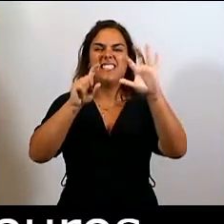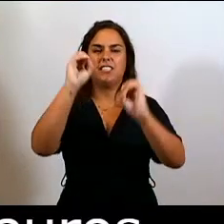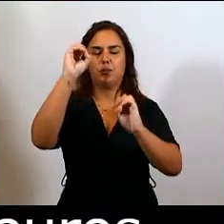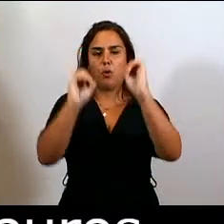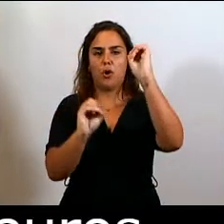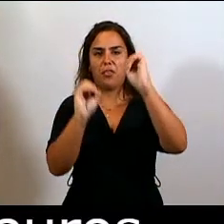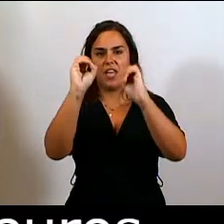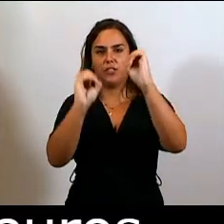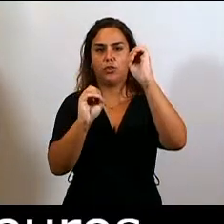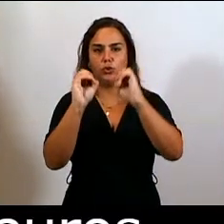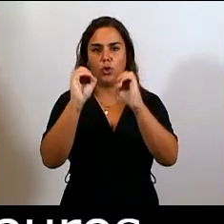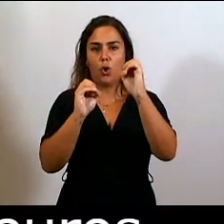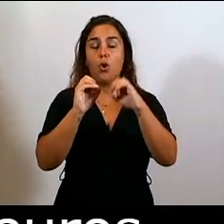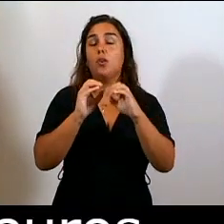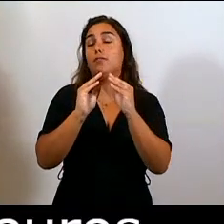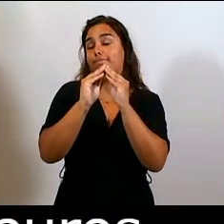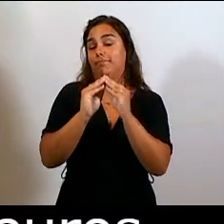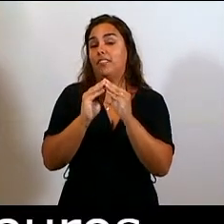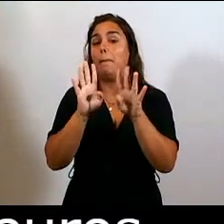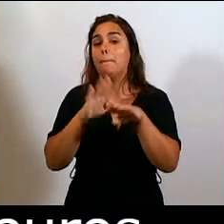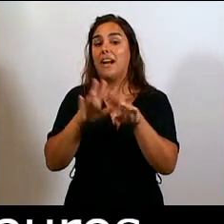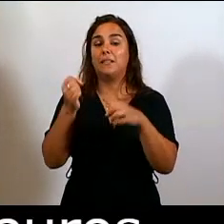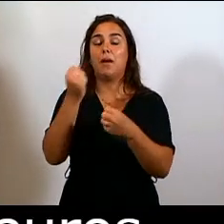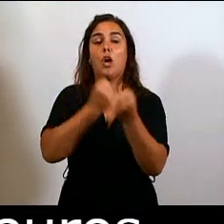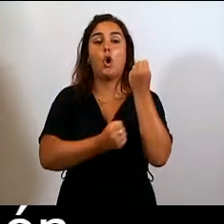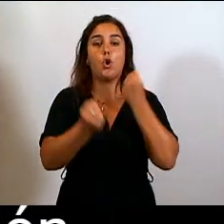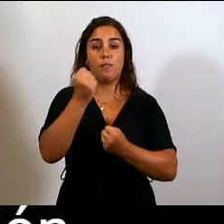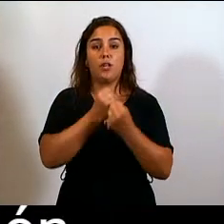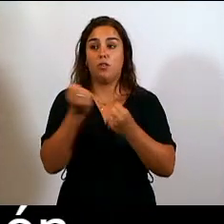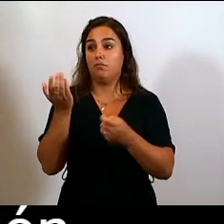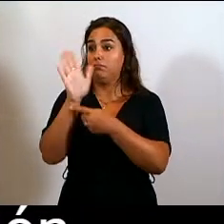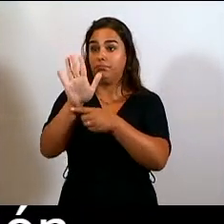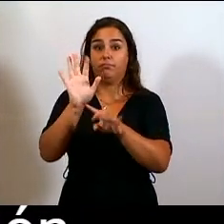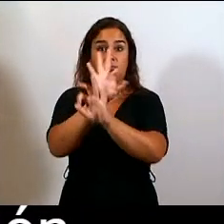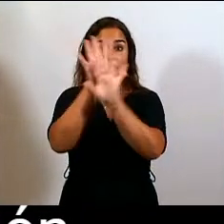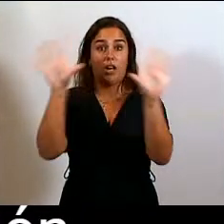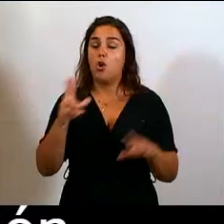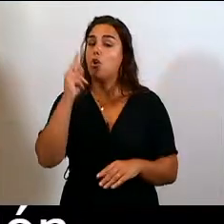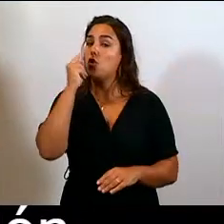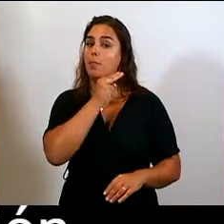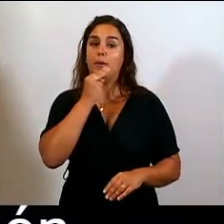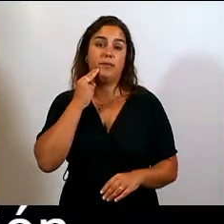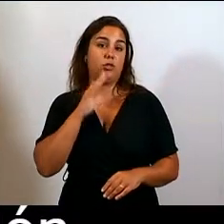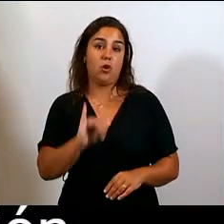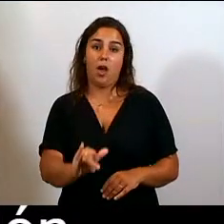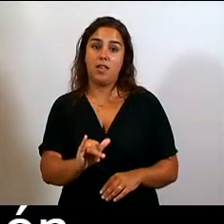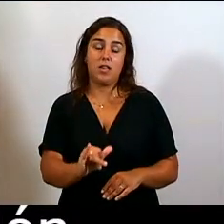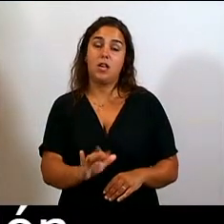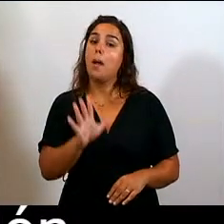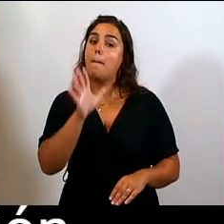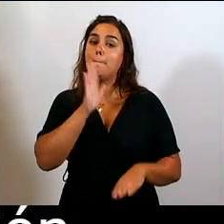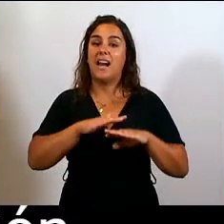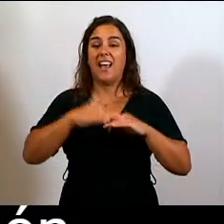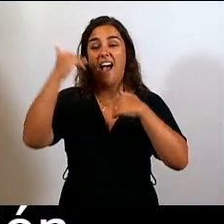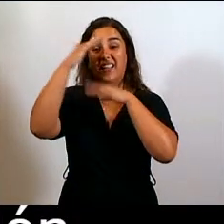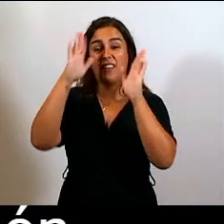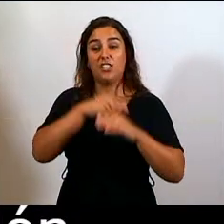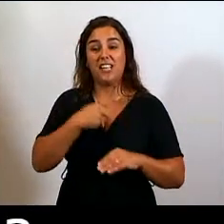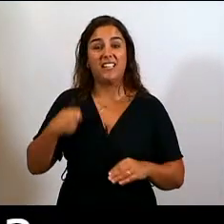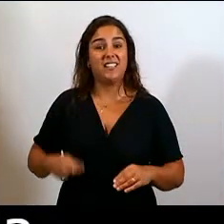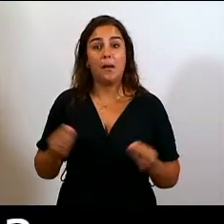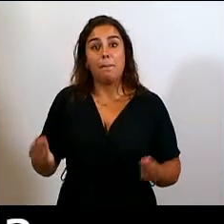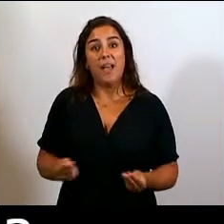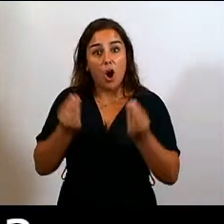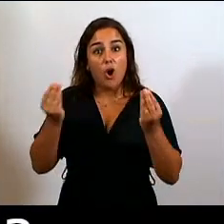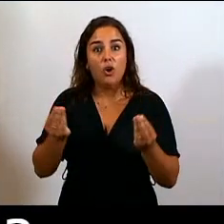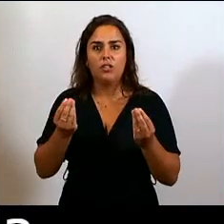52,6% en la dotación económica y que refleja nuestro firme compromiso con la mejora de la atención sanitaria y las